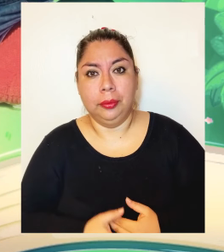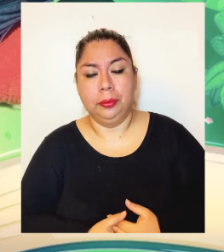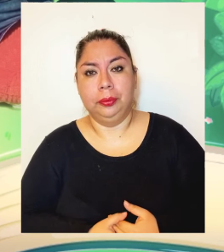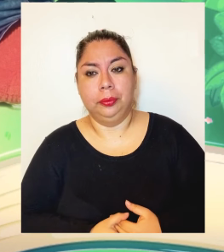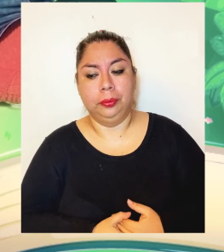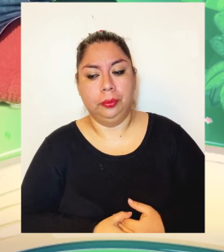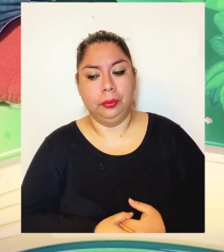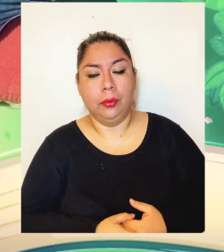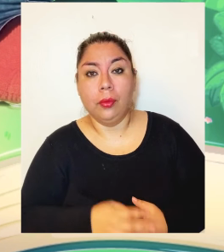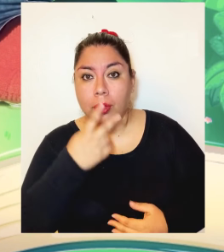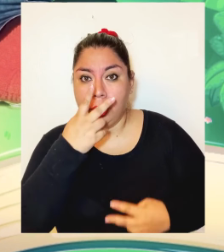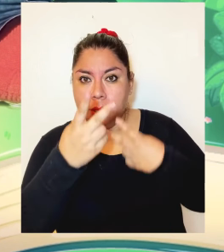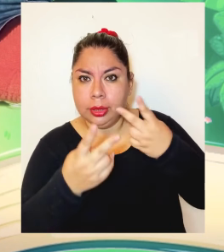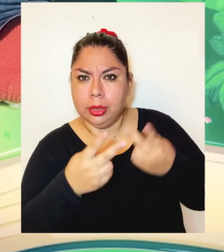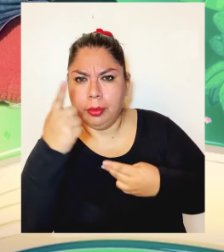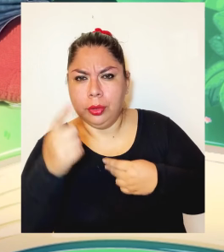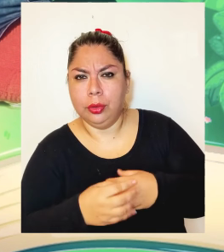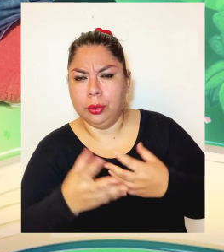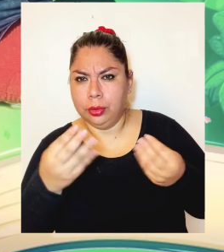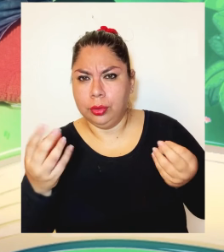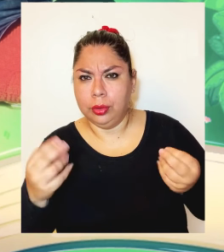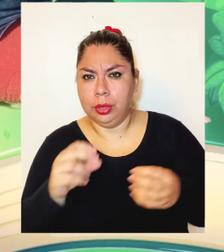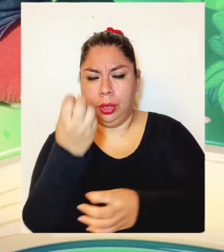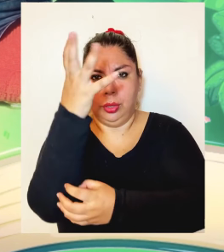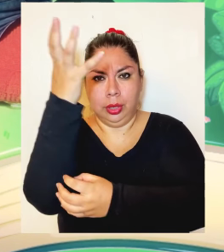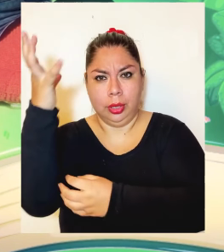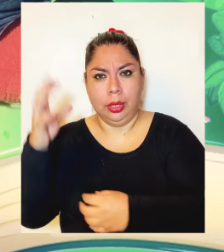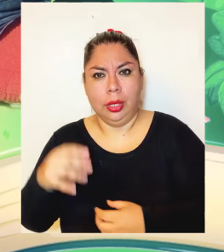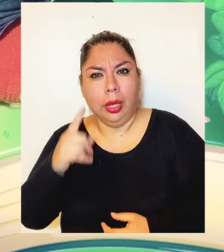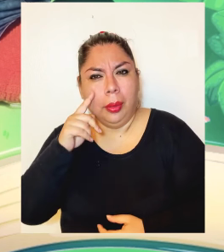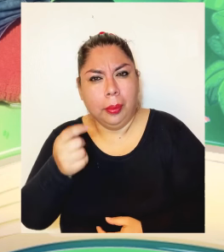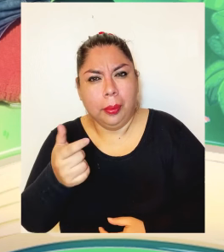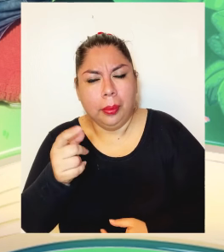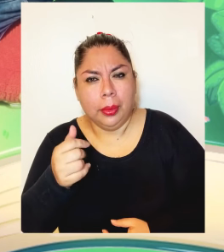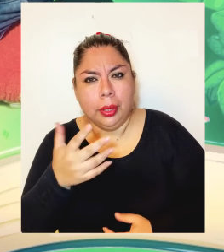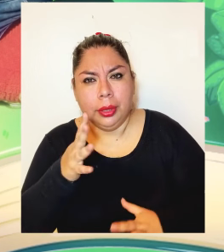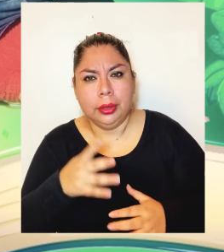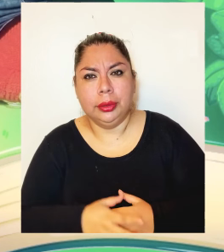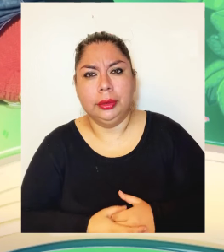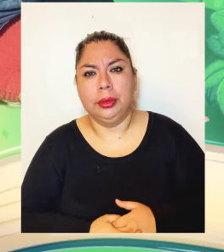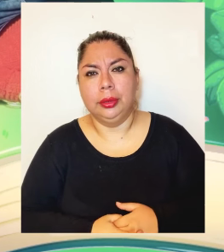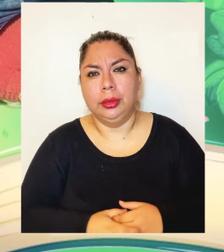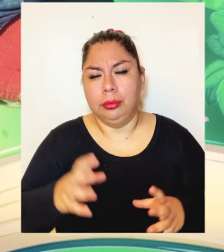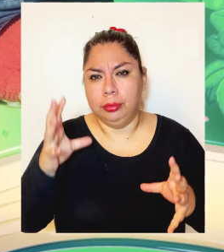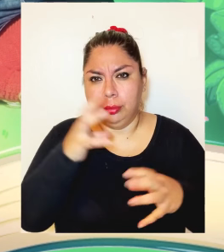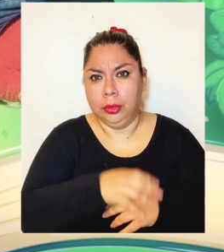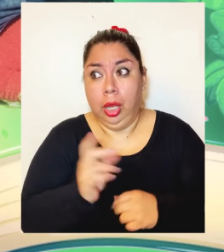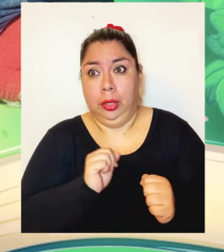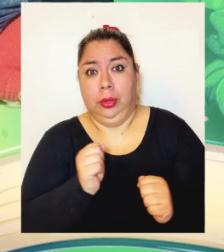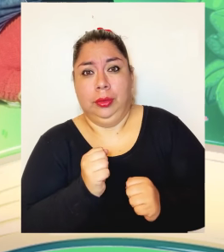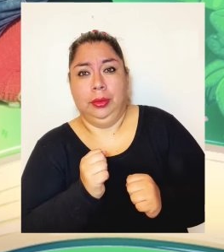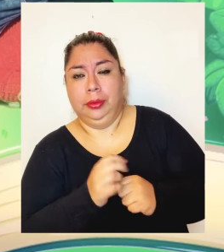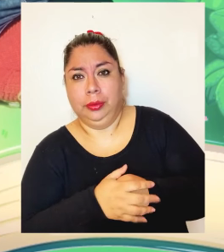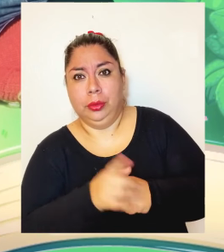Estaba todo lleno de árboles. Parecía un laberinto. ¡Ay, no! se